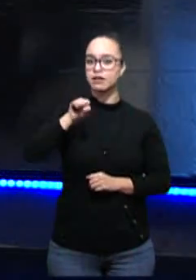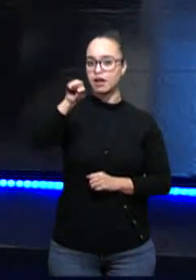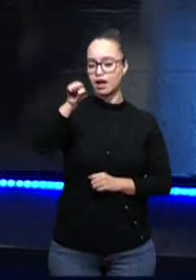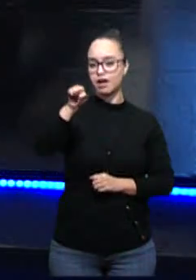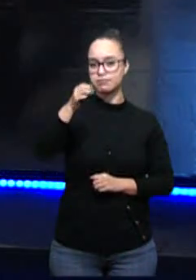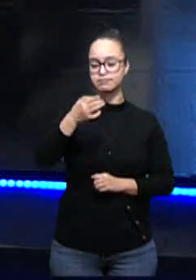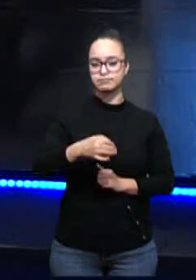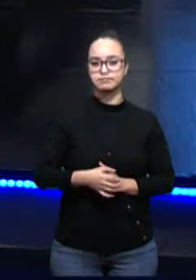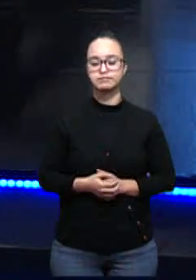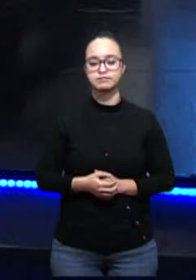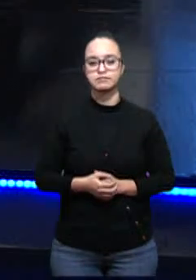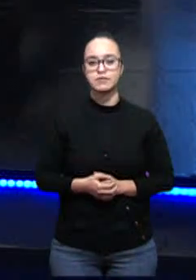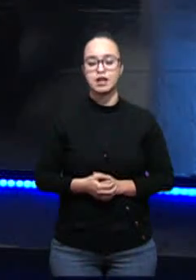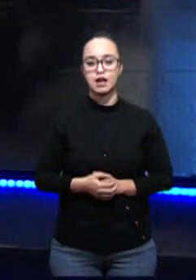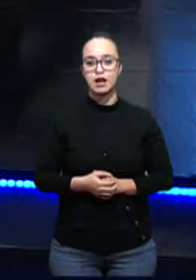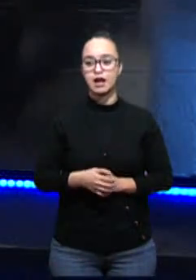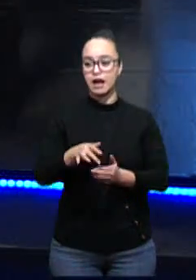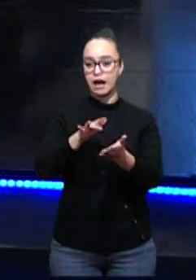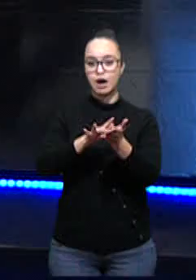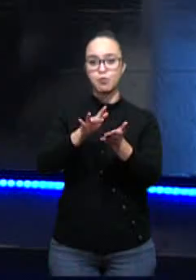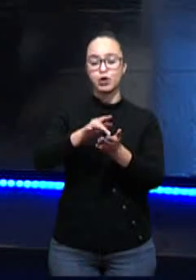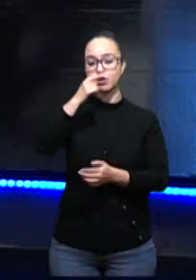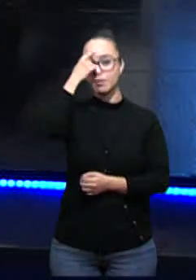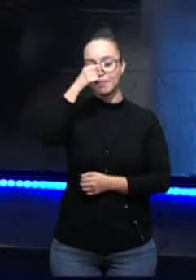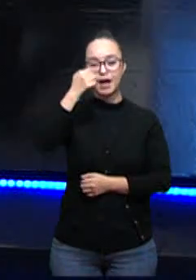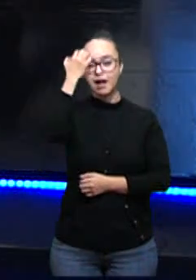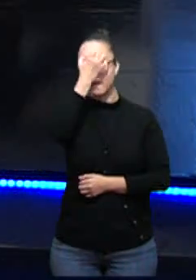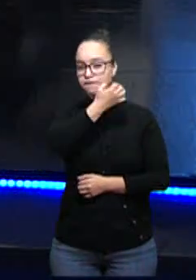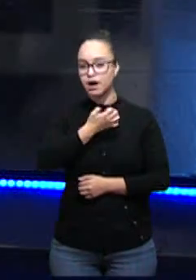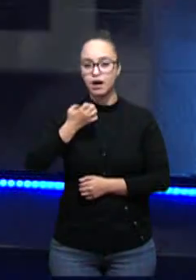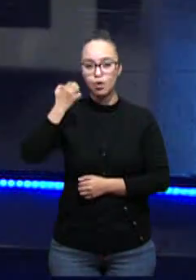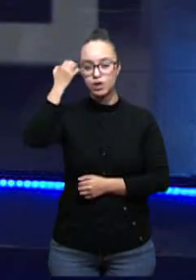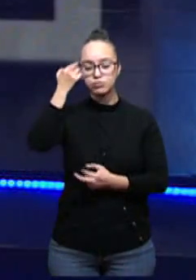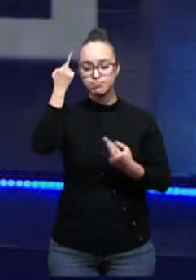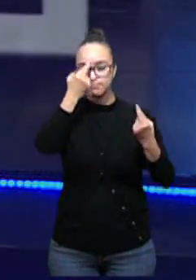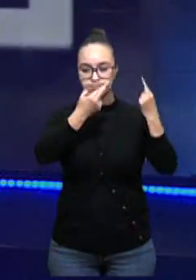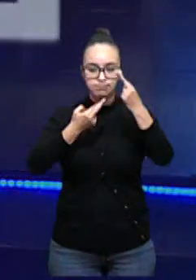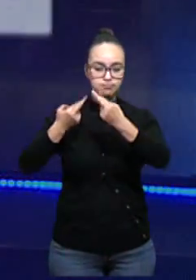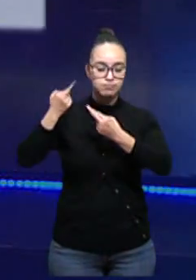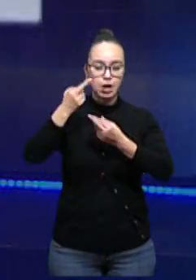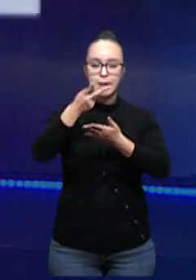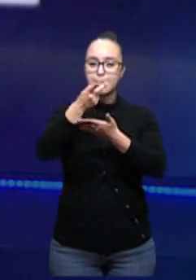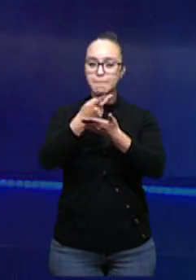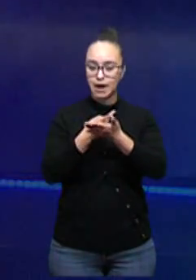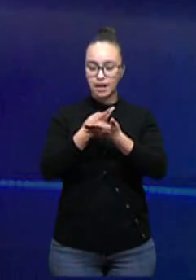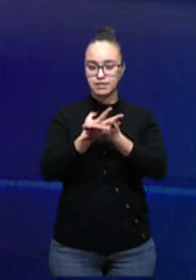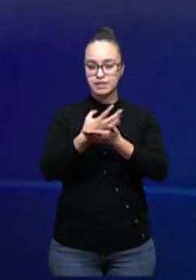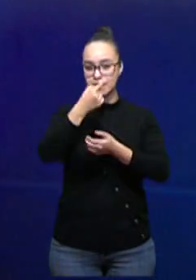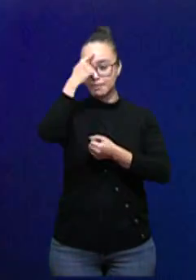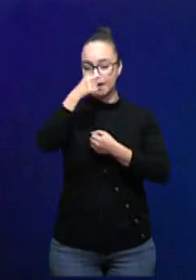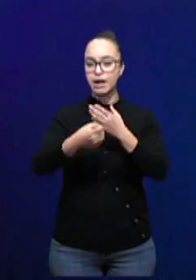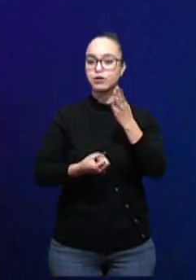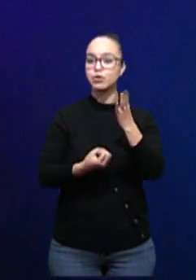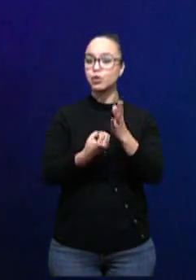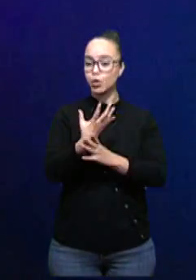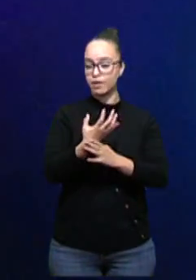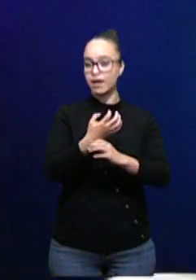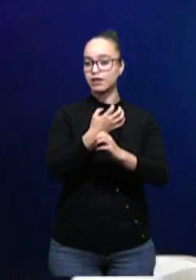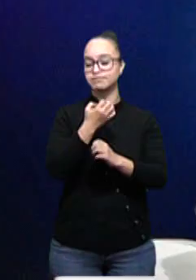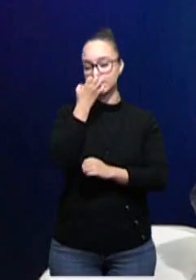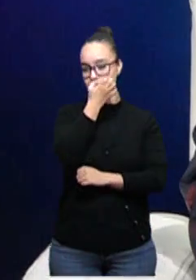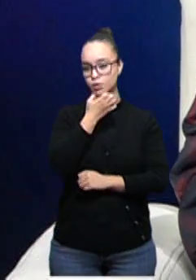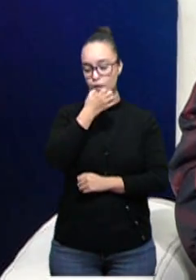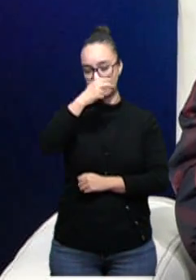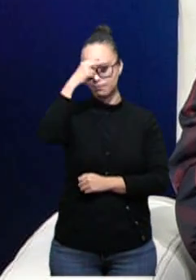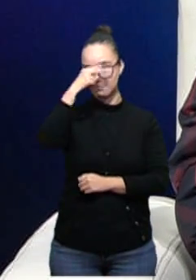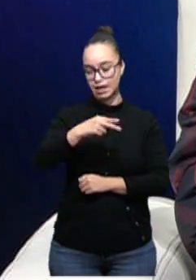hemos sumado a la cuestión del análisis y la revisión de lo que son los planes y programas de la nueva escuela mexicana. Incluso